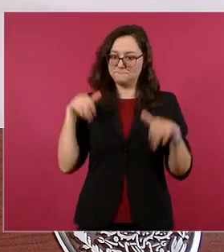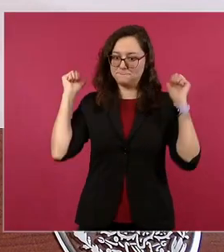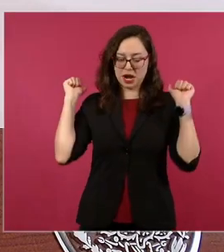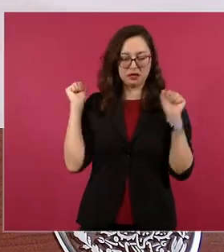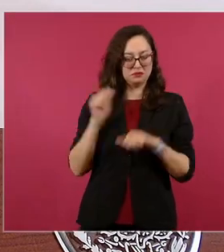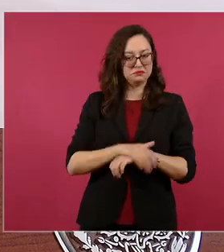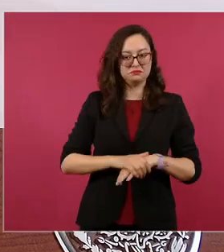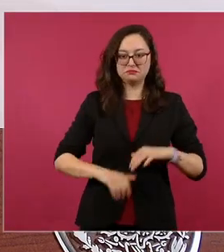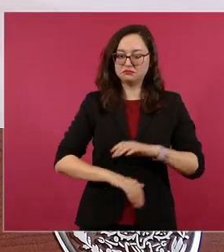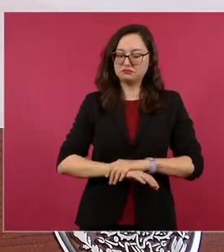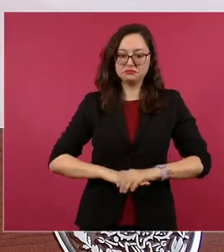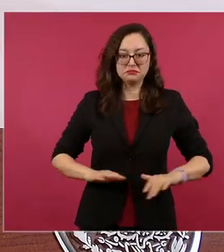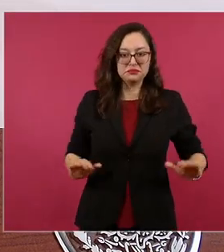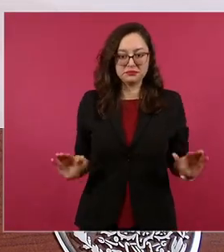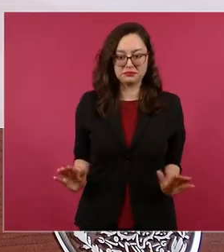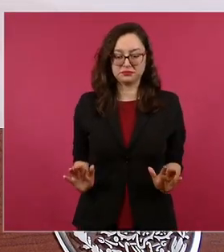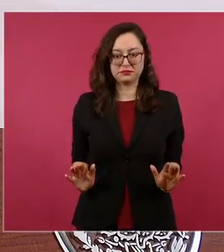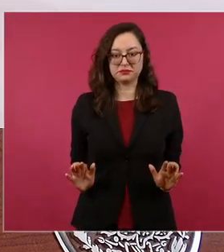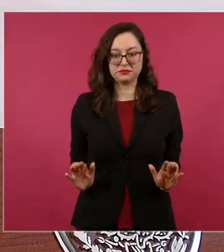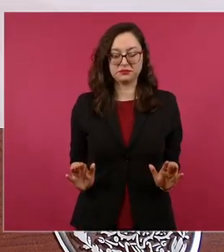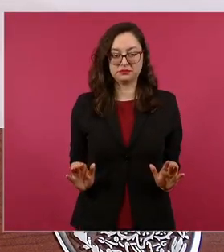en nada.